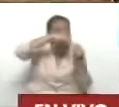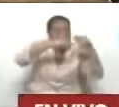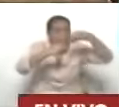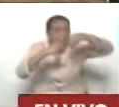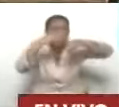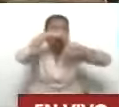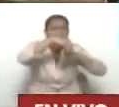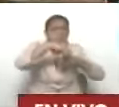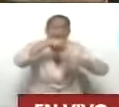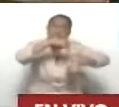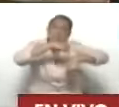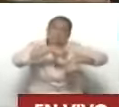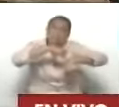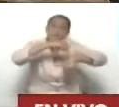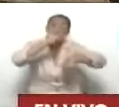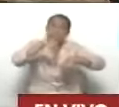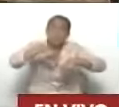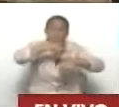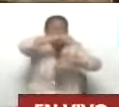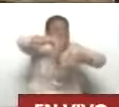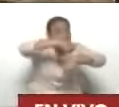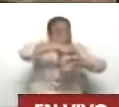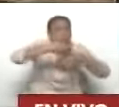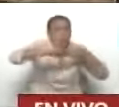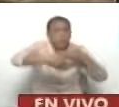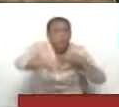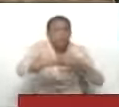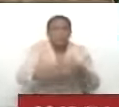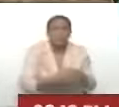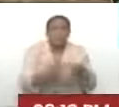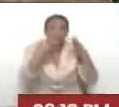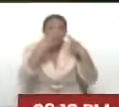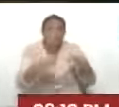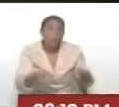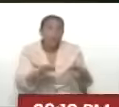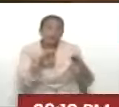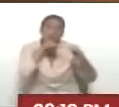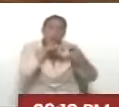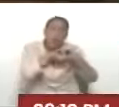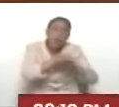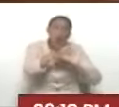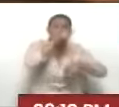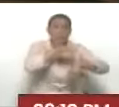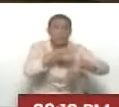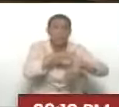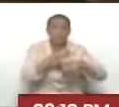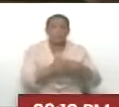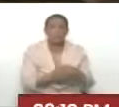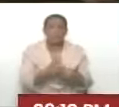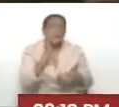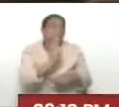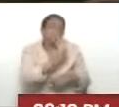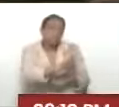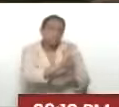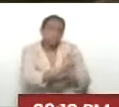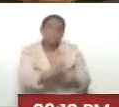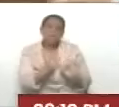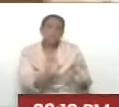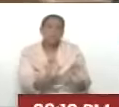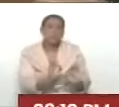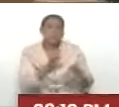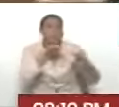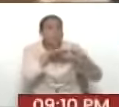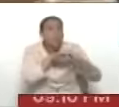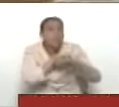una carga antimicrobiana a estos derivados cárnicos, de manera que se conserven en el tiempo. Y asimismo... O sea, lo conservas con